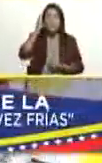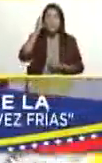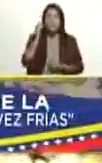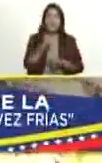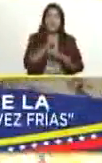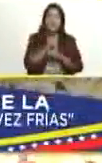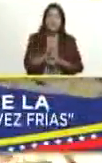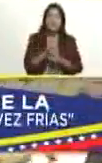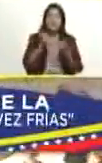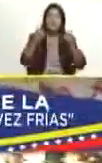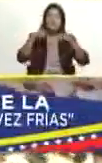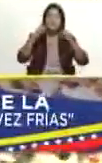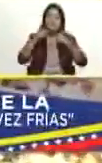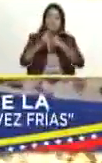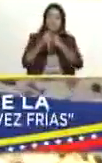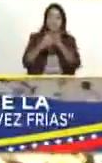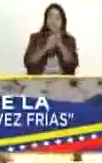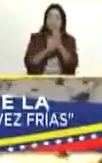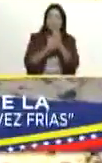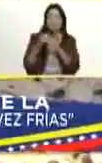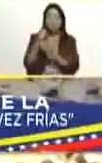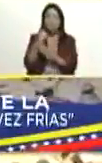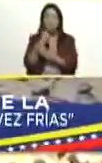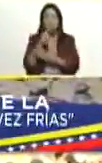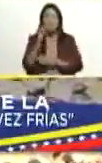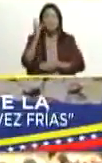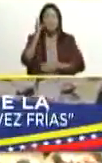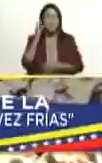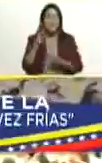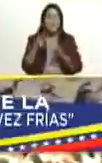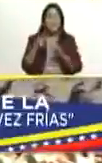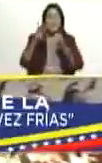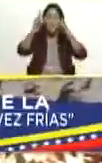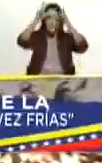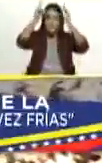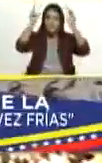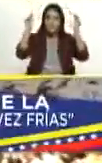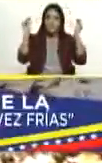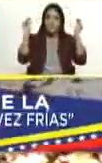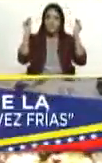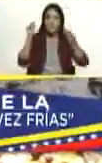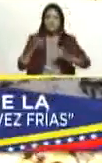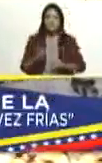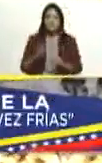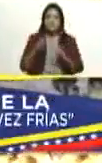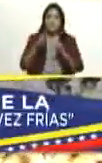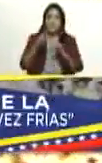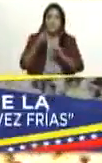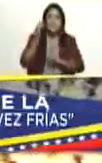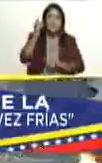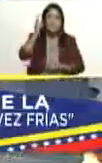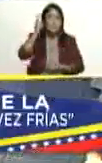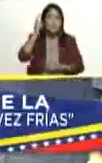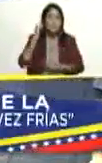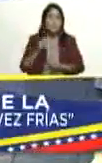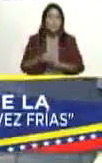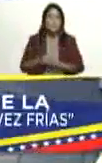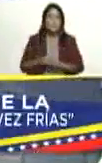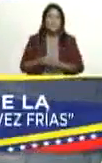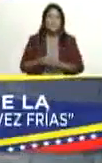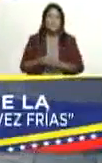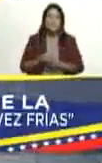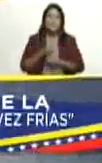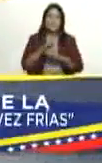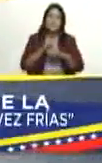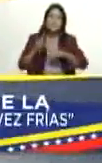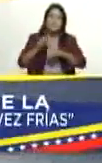en fisioterapia. Paola Pacheco, licenciada en enfermería integral comunitaria. Lisette Contreras, licenciada en